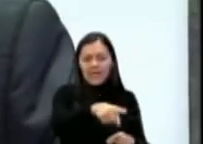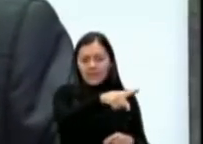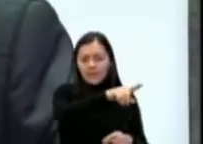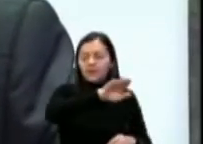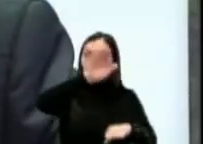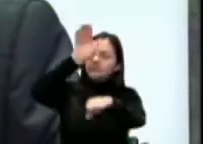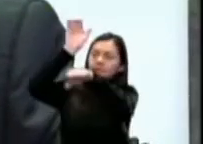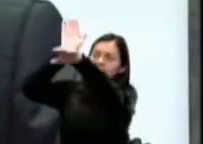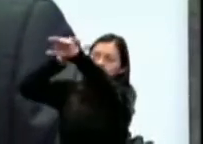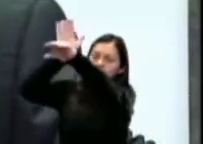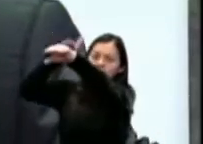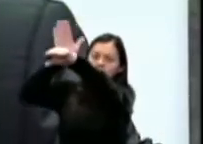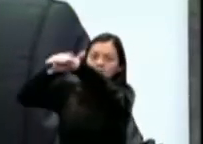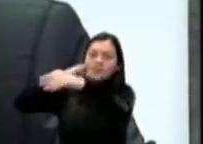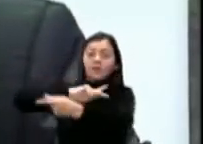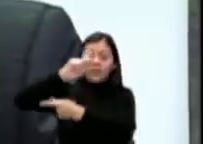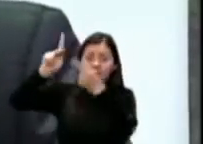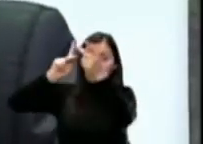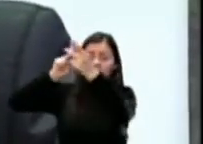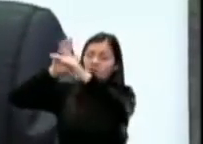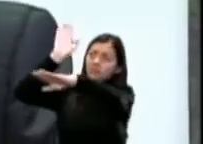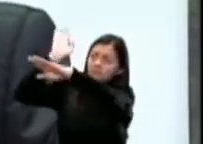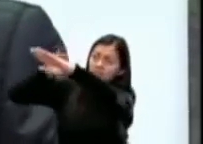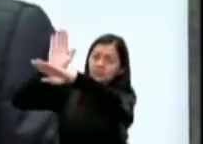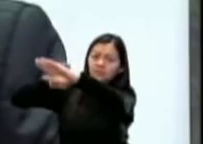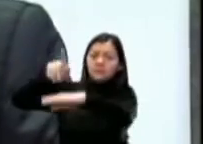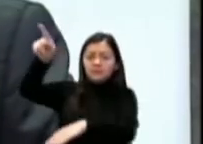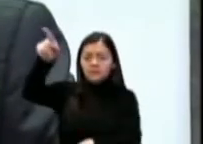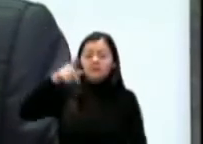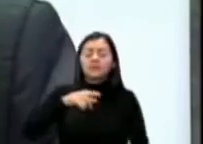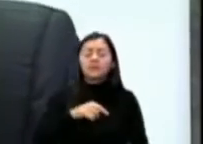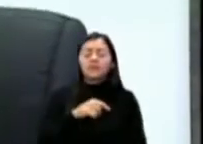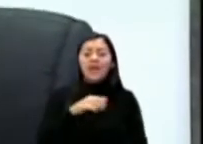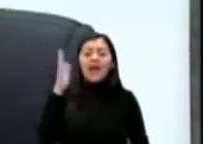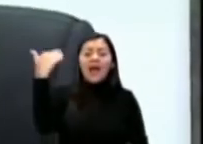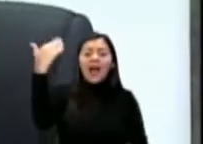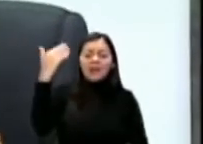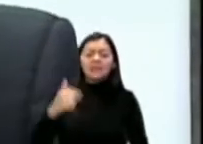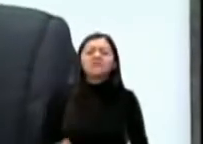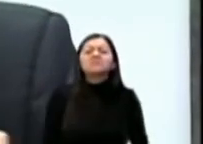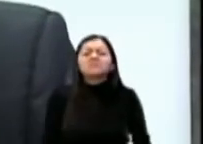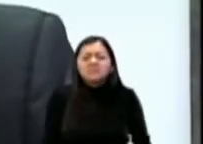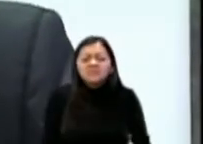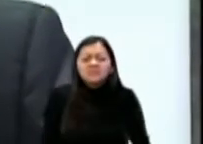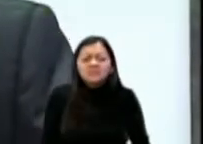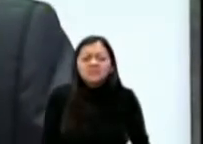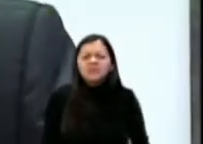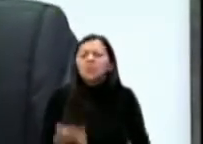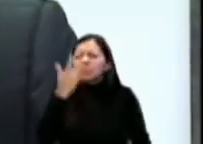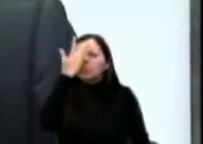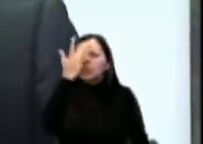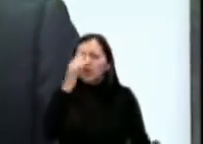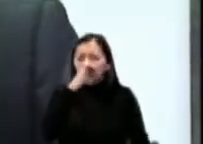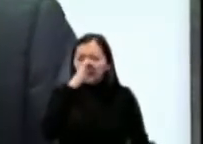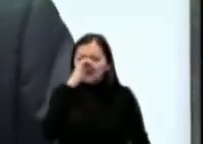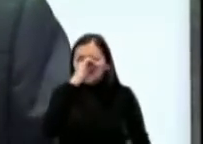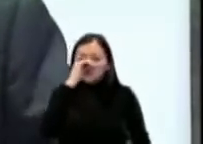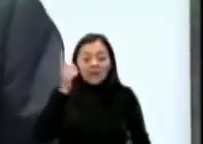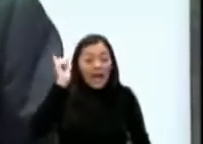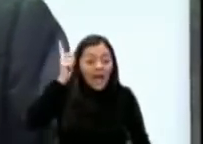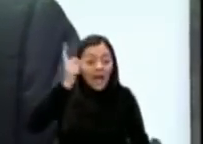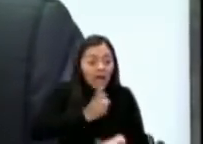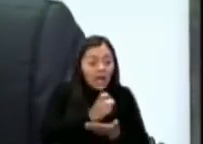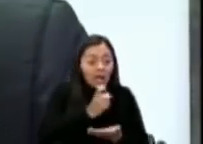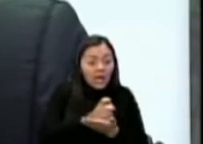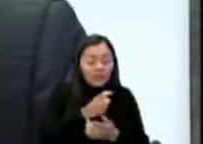los representantes gobiernos autónomos descentralizados que cae en una contradicción vergonzosa les